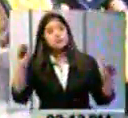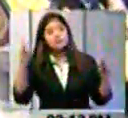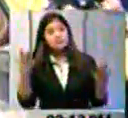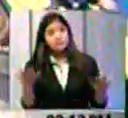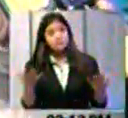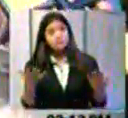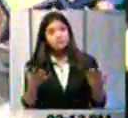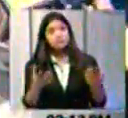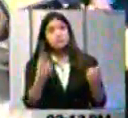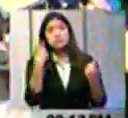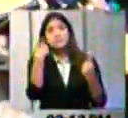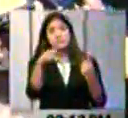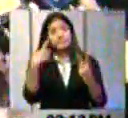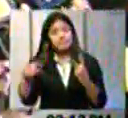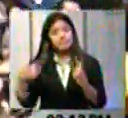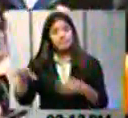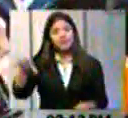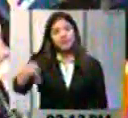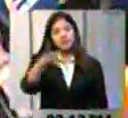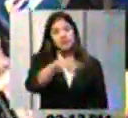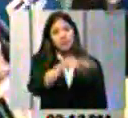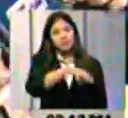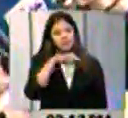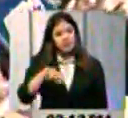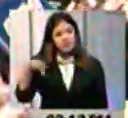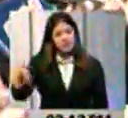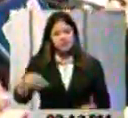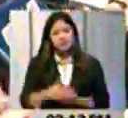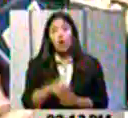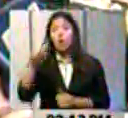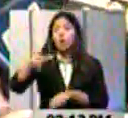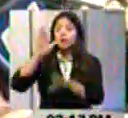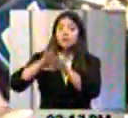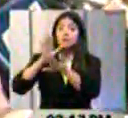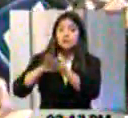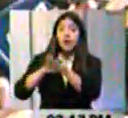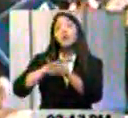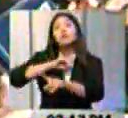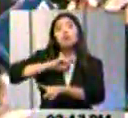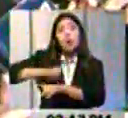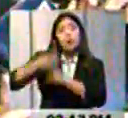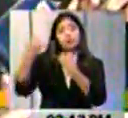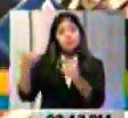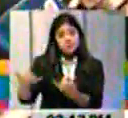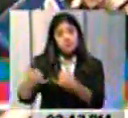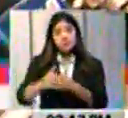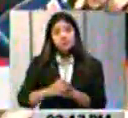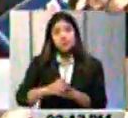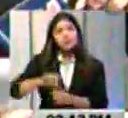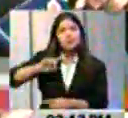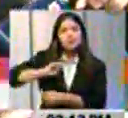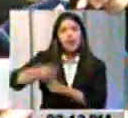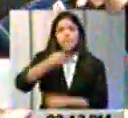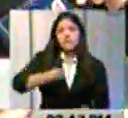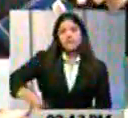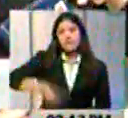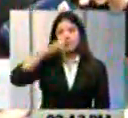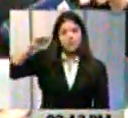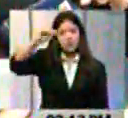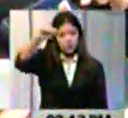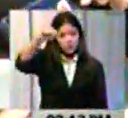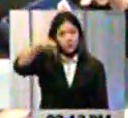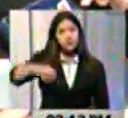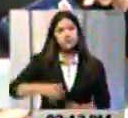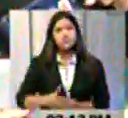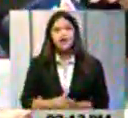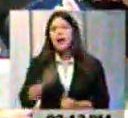hacen a las autoridades regionales? Sí, mira, hoy estamos anunciando al país a través de una orden de operaciones, una instrucción de nuestro presidente Nicolás Maduro.